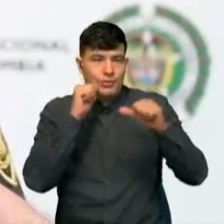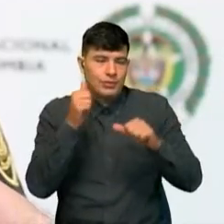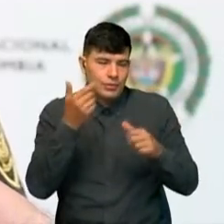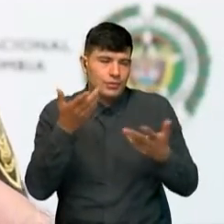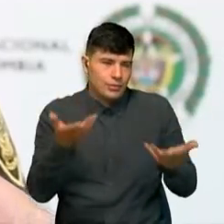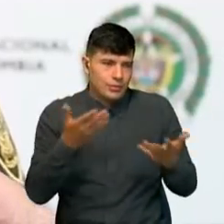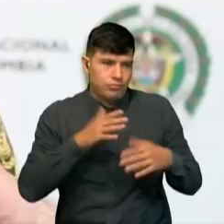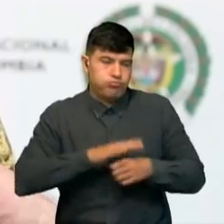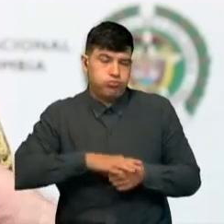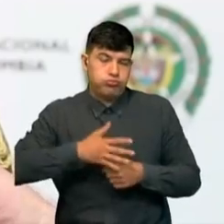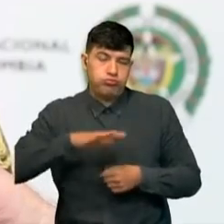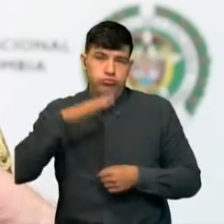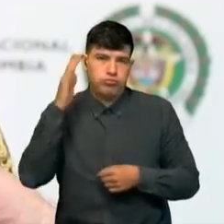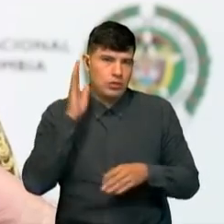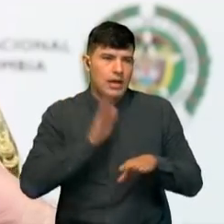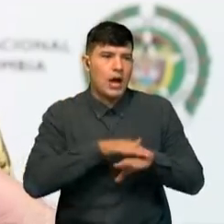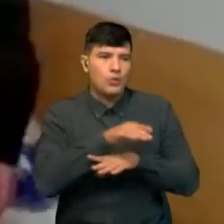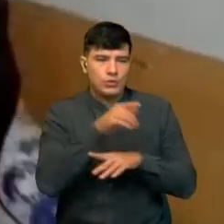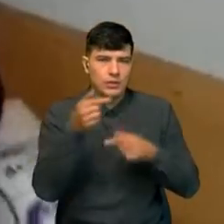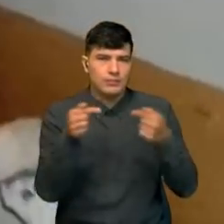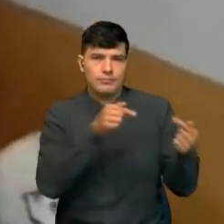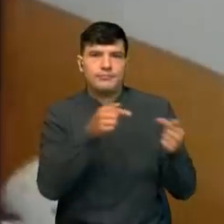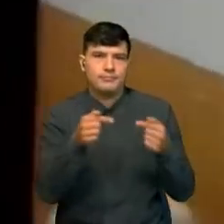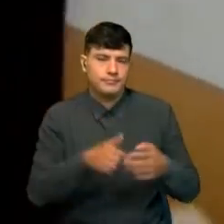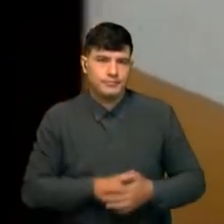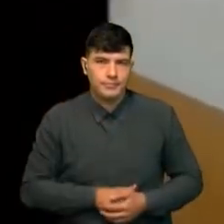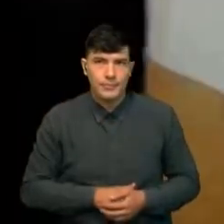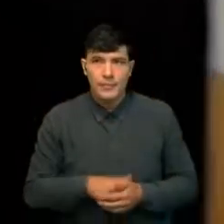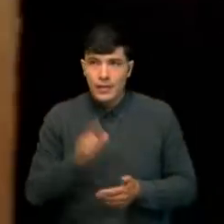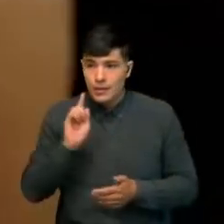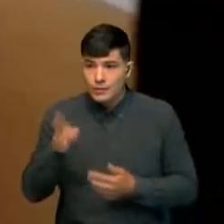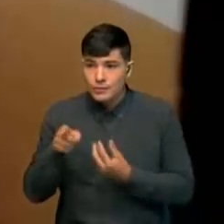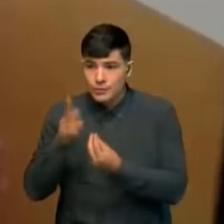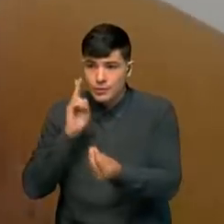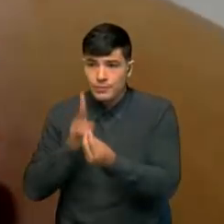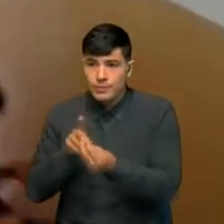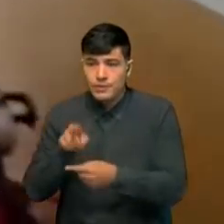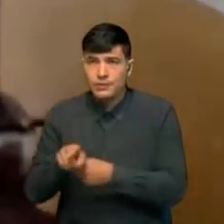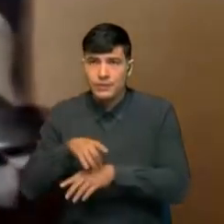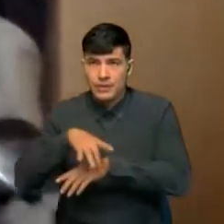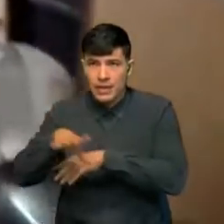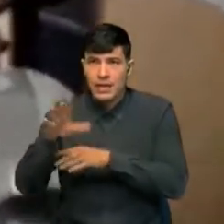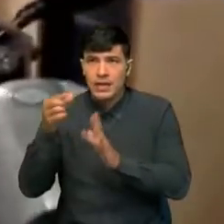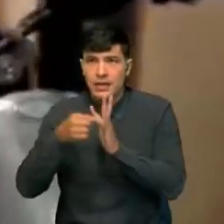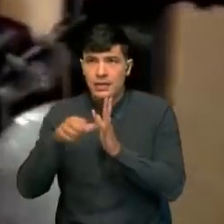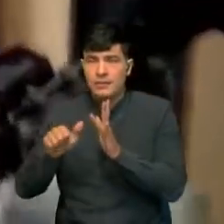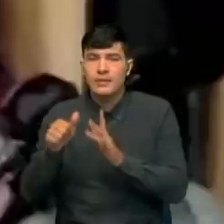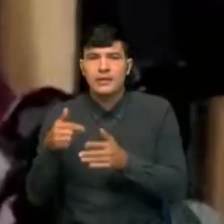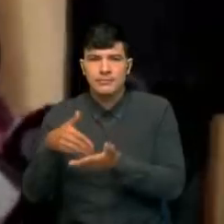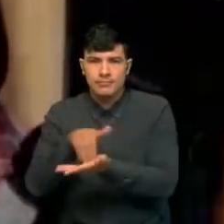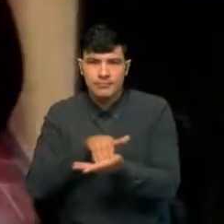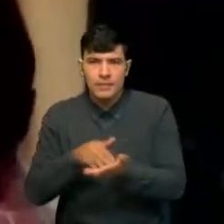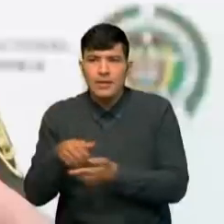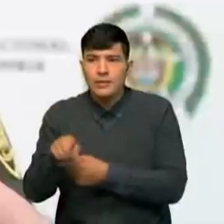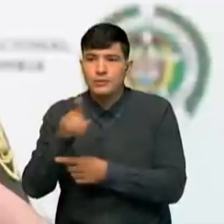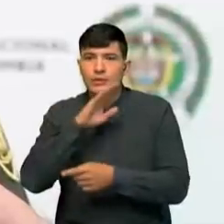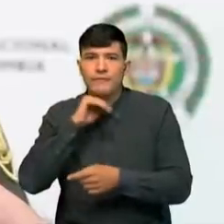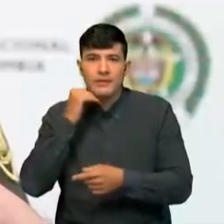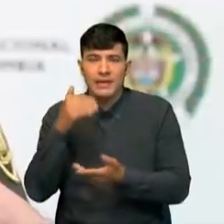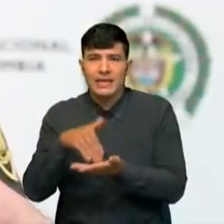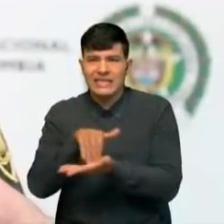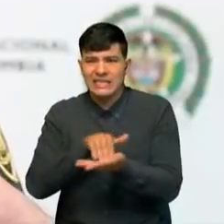estamos frente a un hecho típico de intolerancia la víctima deja a su esposa indefensa quien sufre de una enfermedad delicada